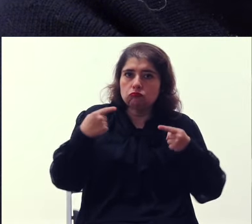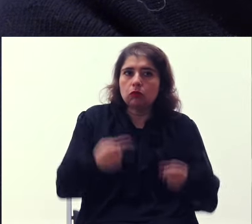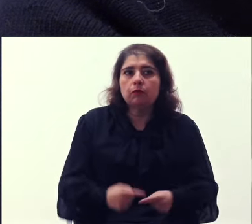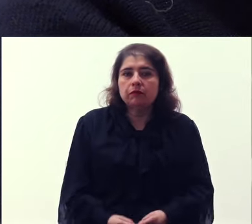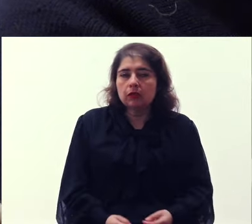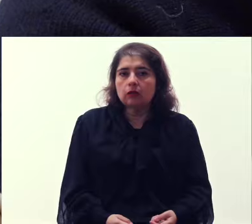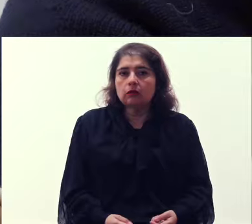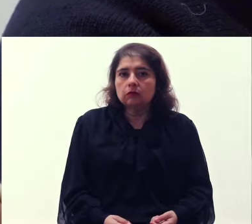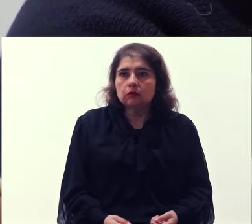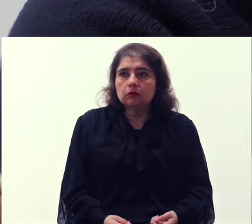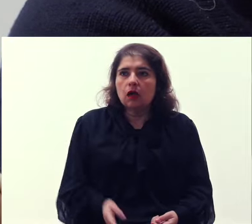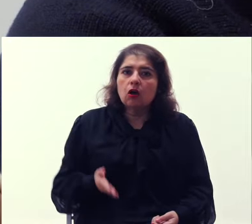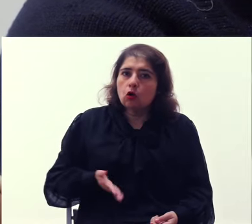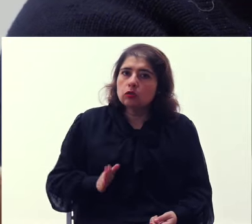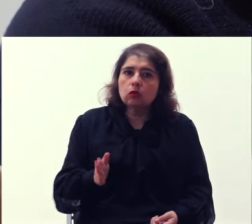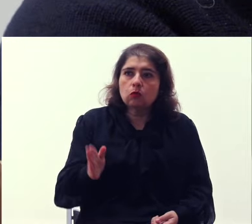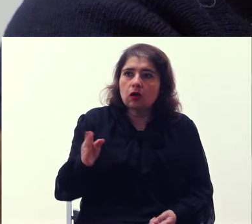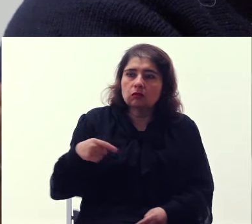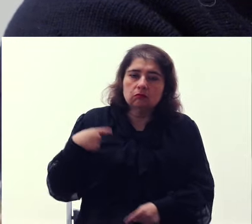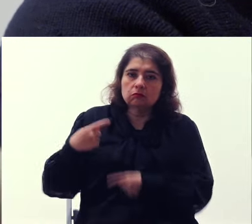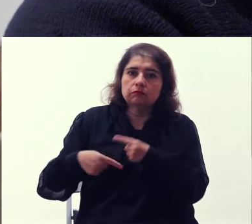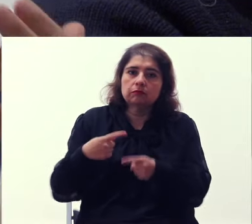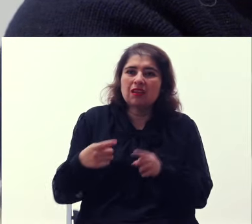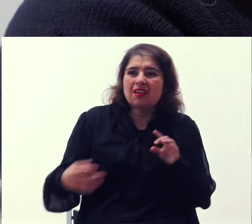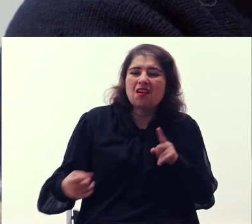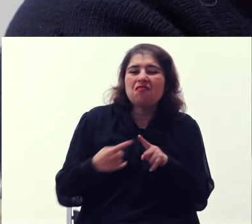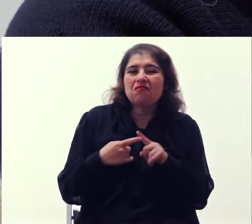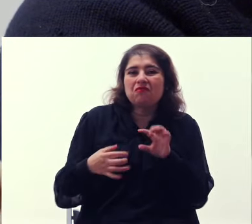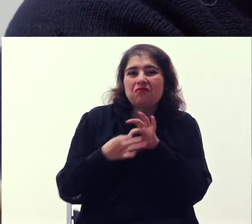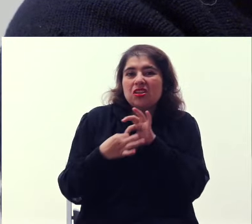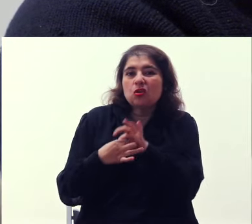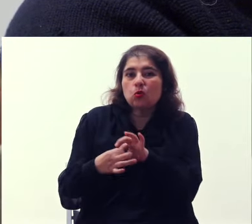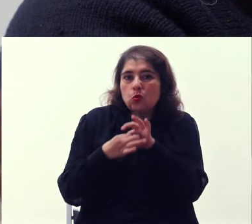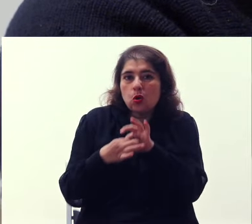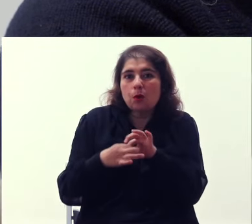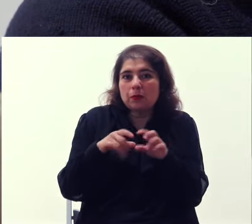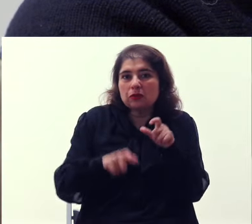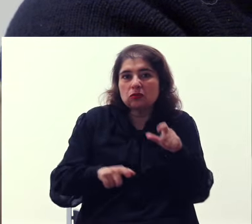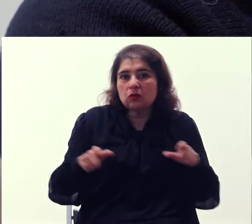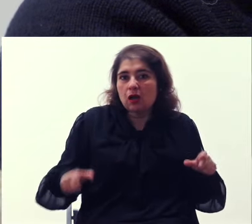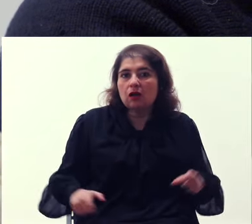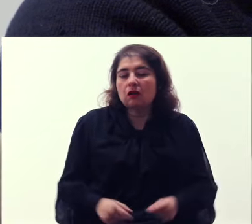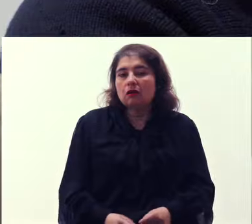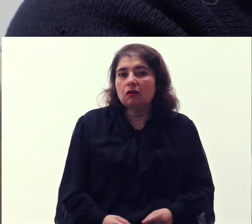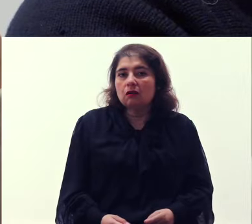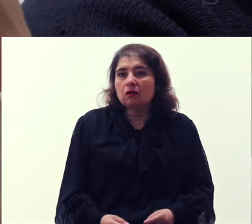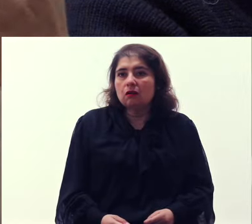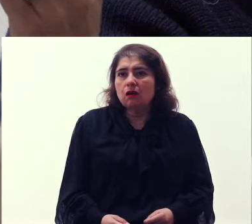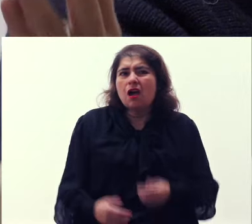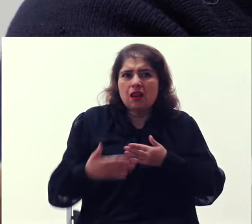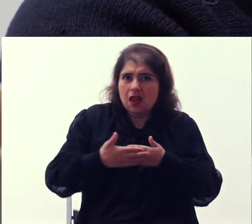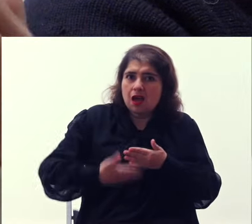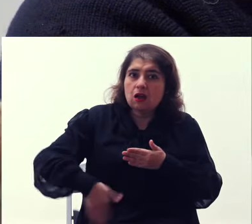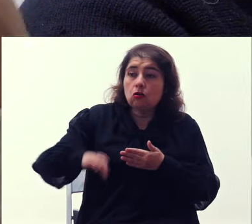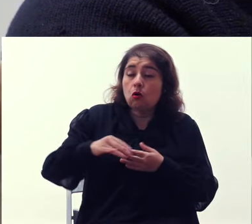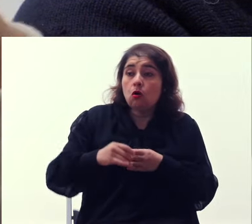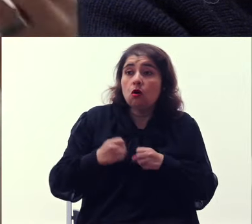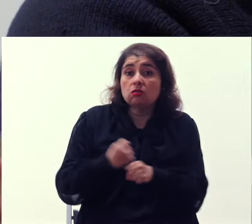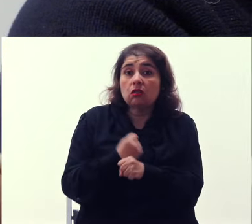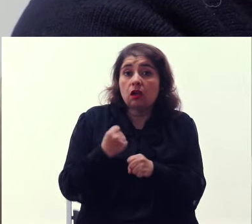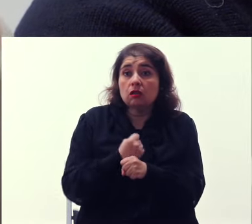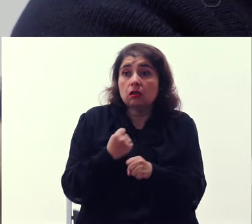sistematicidad, generar una práctica continua, generar un vínculo comunitario, digamos, de